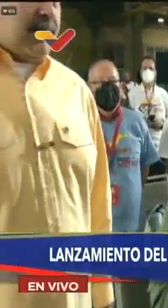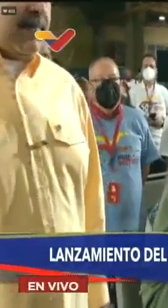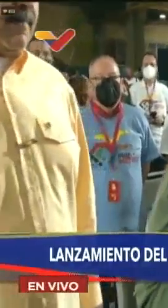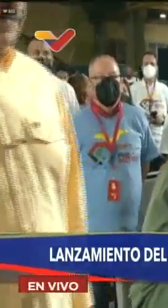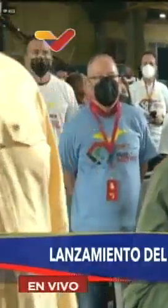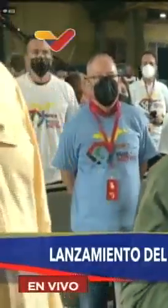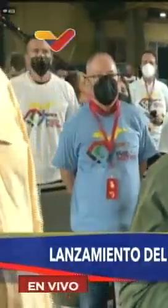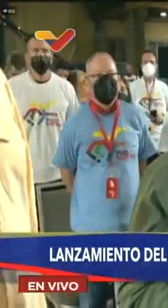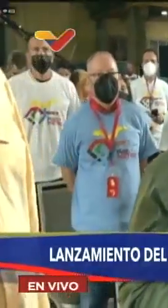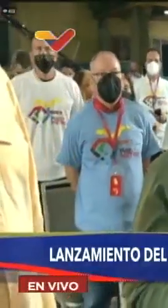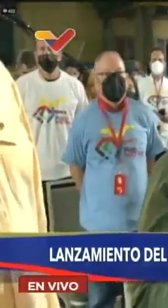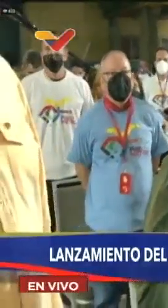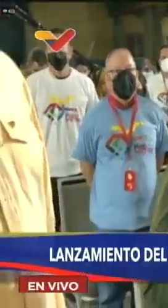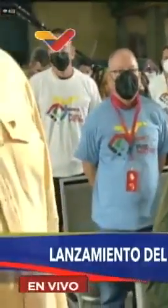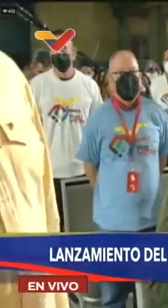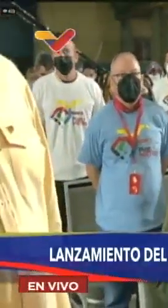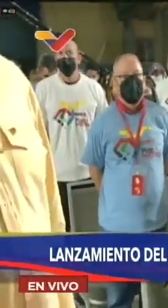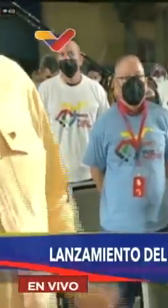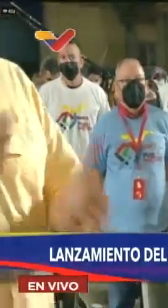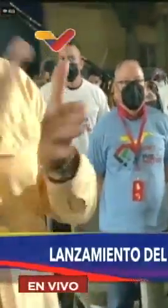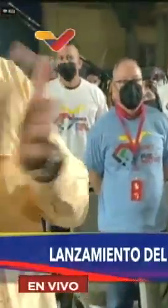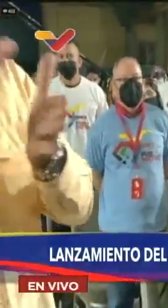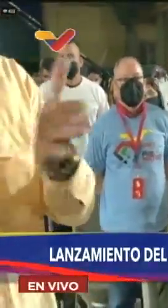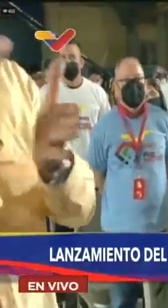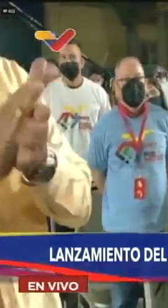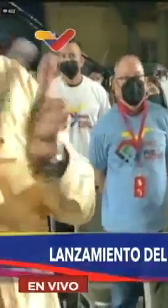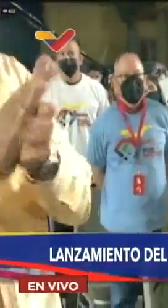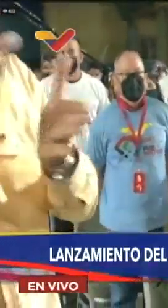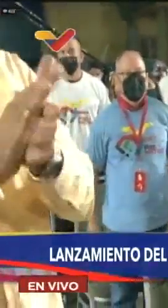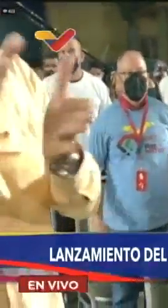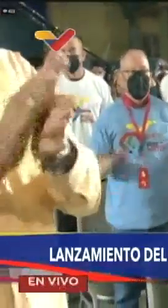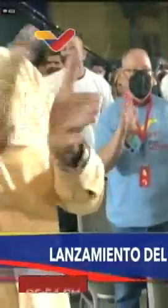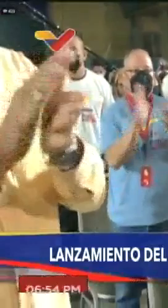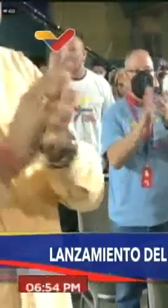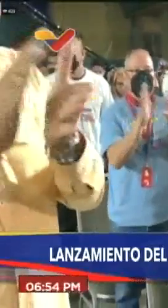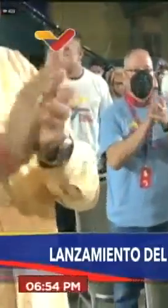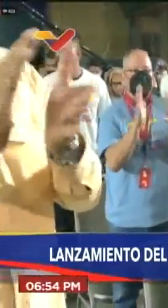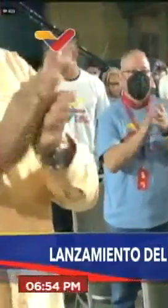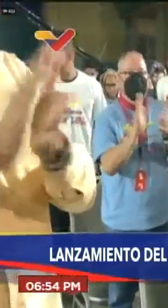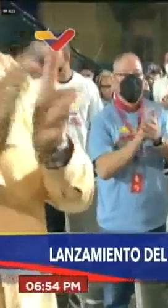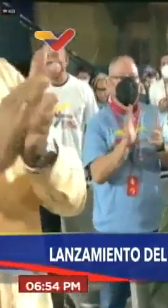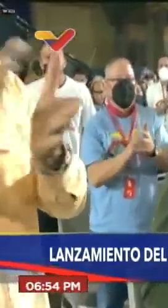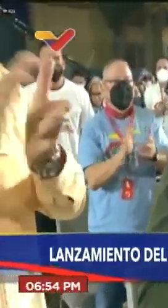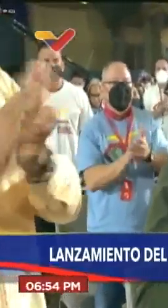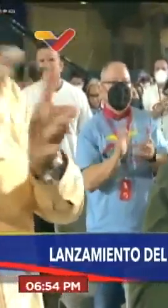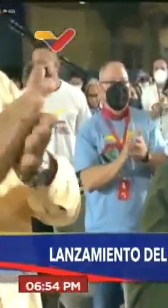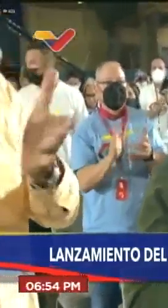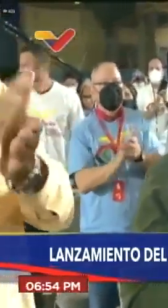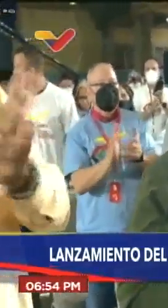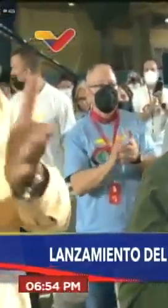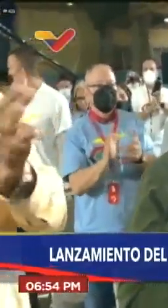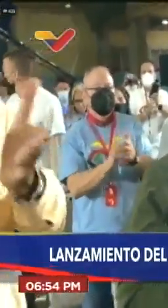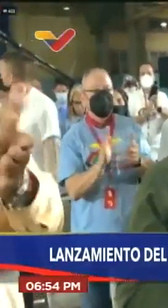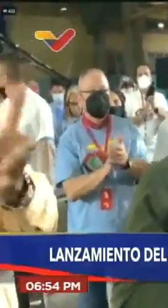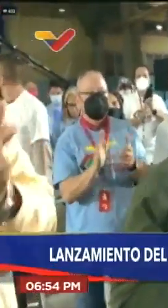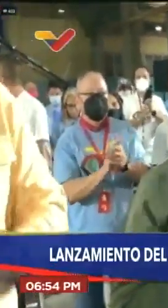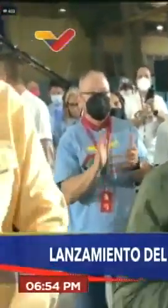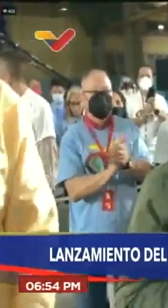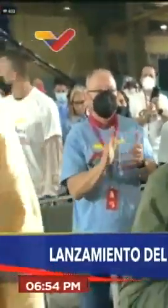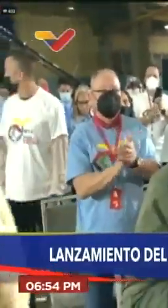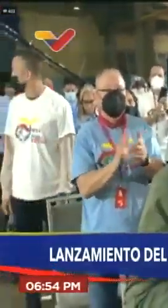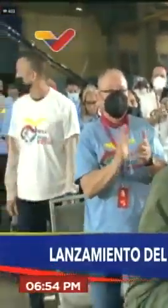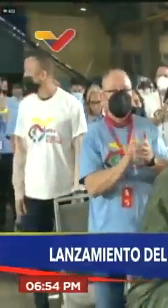Cuadrante de paz especial Metro de Caracas, y además de eso, tienen 48 ciudadanos. Además de